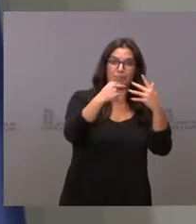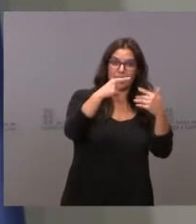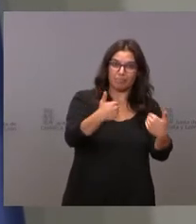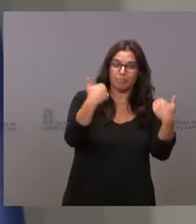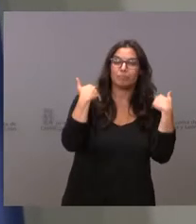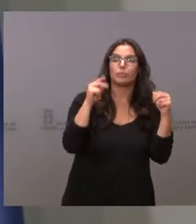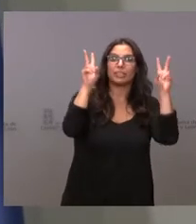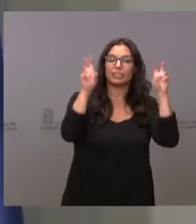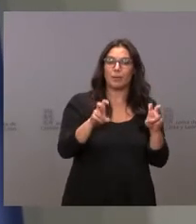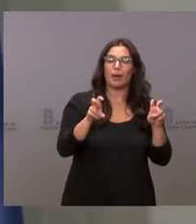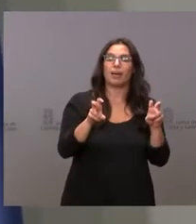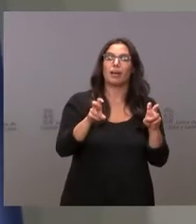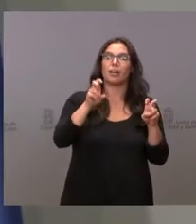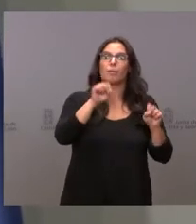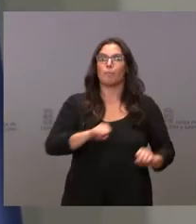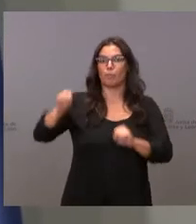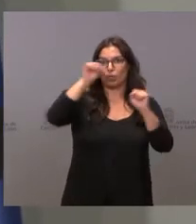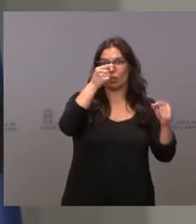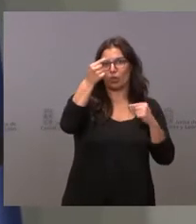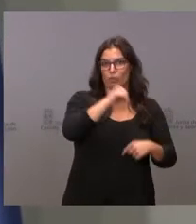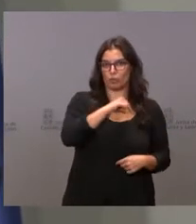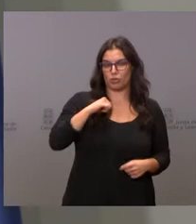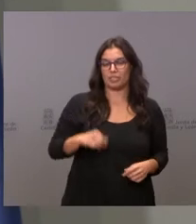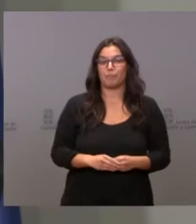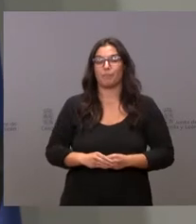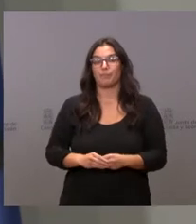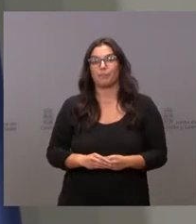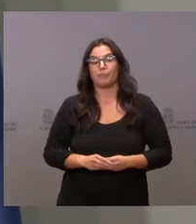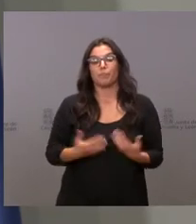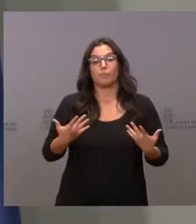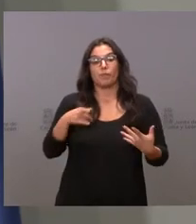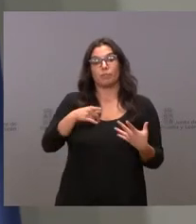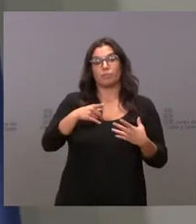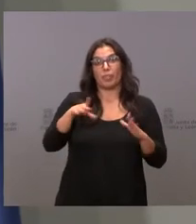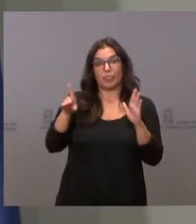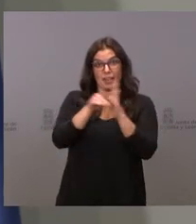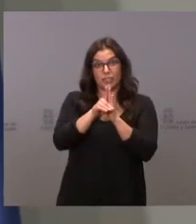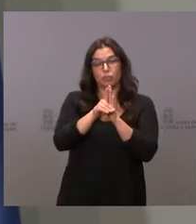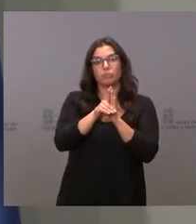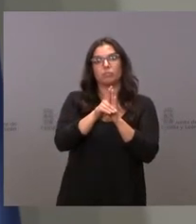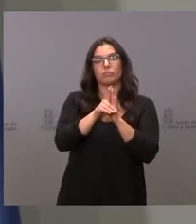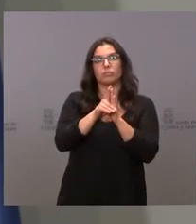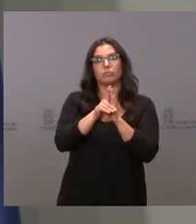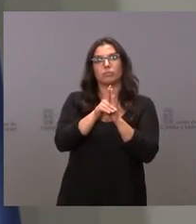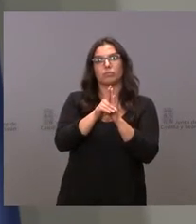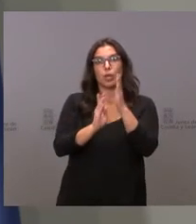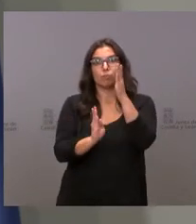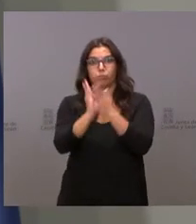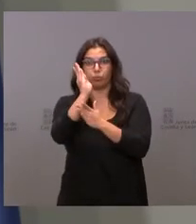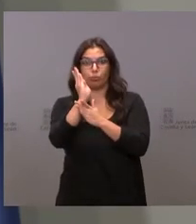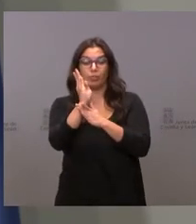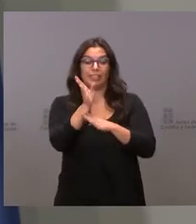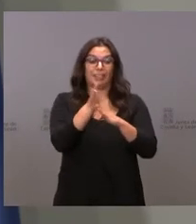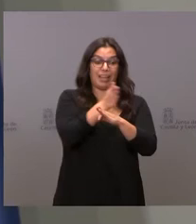competente en materia también de protección de datos personales. Este decreto sustituye a la orden